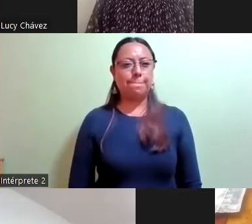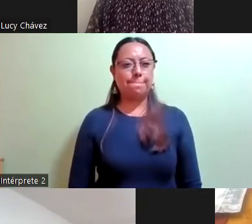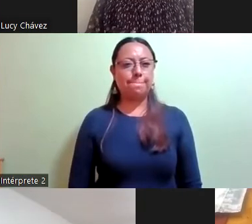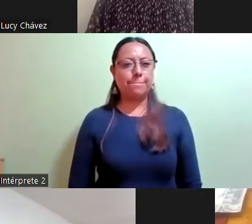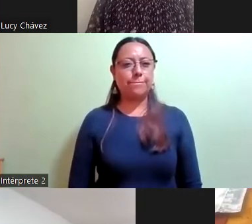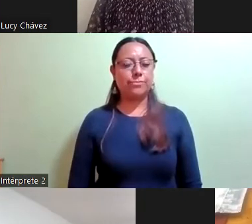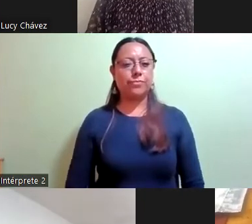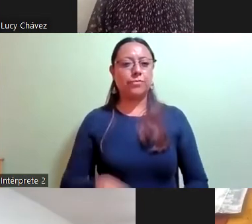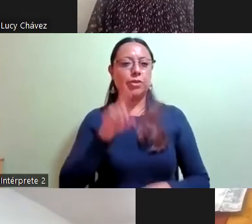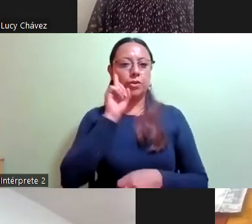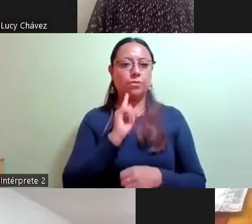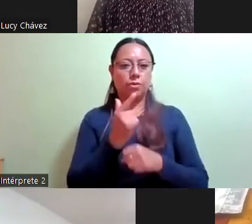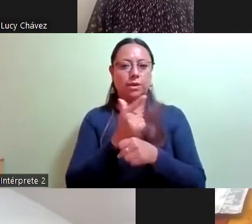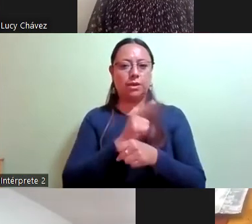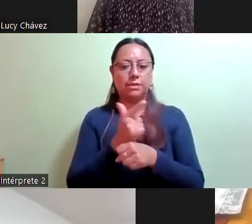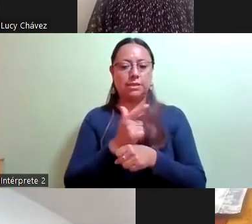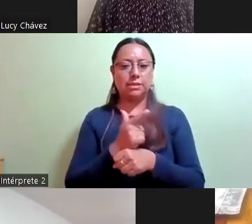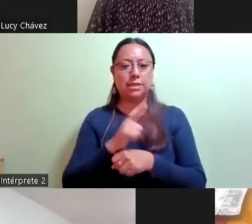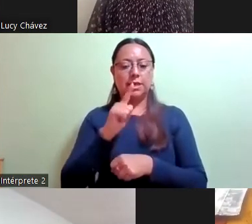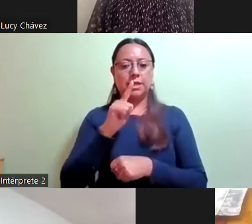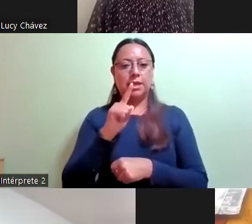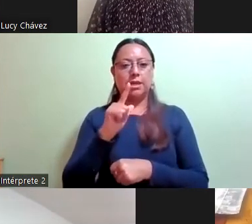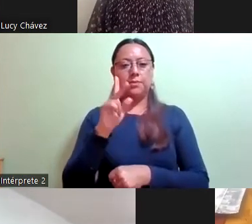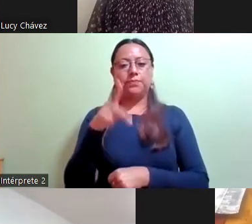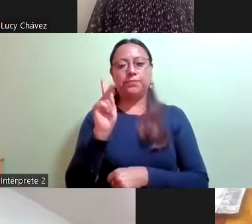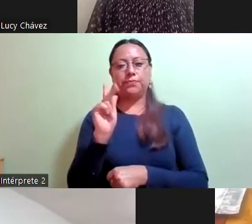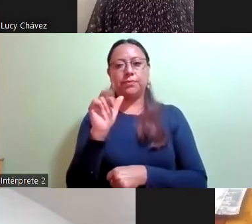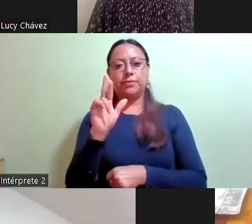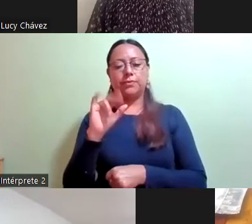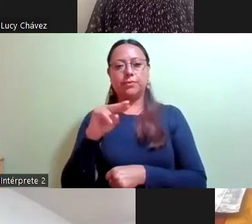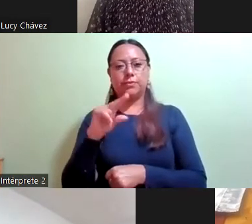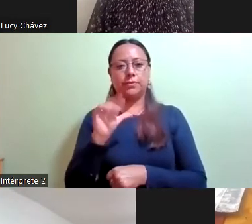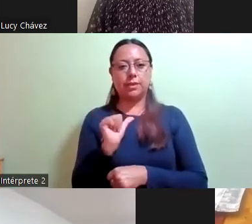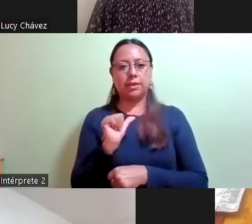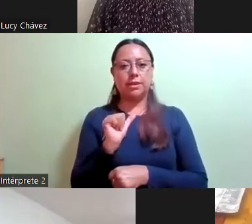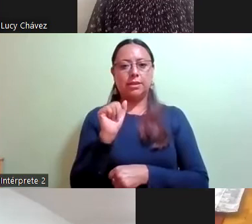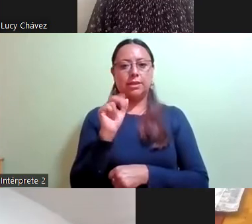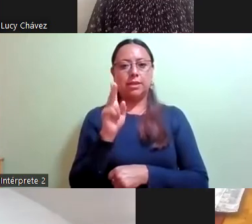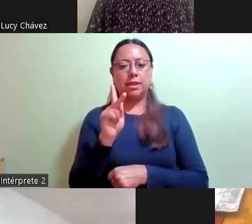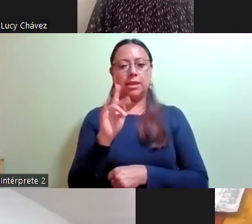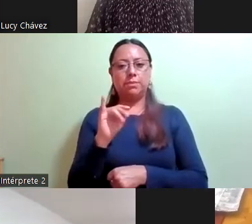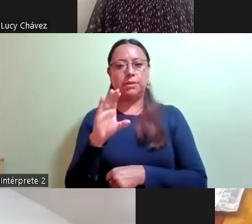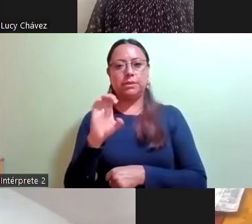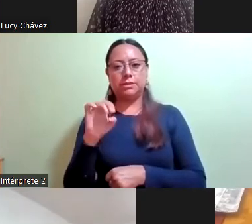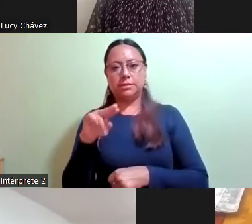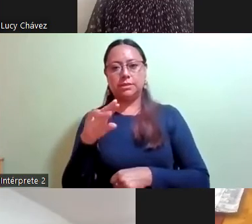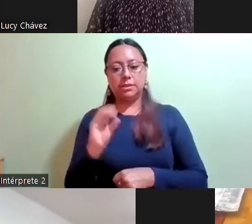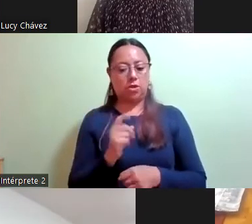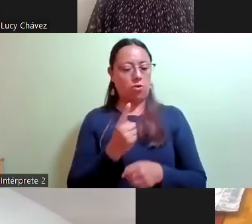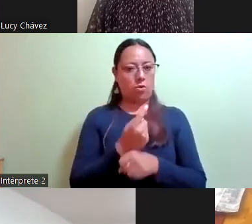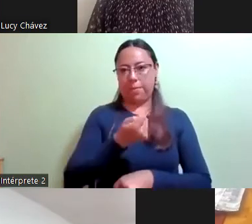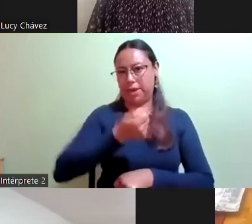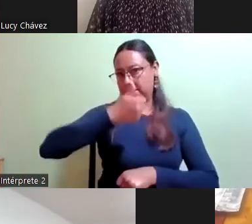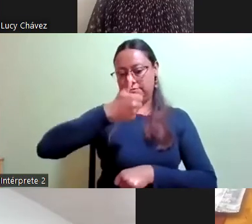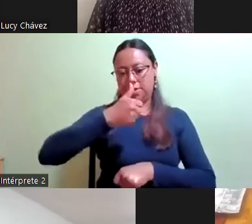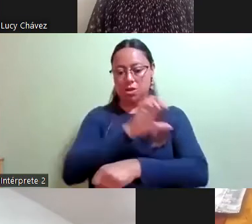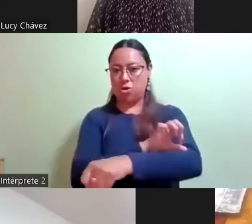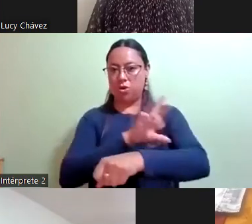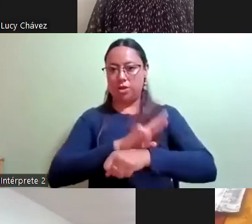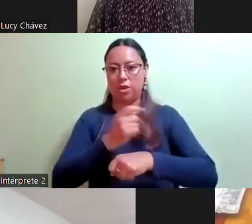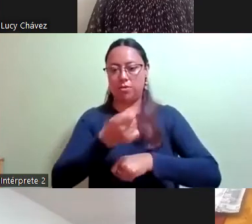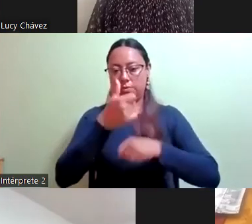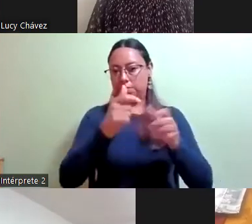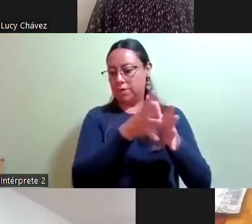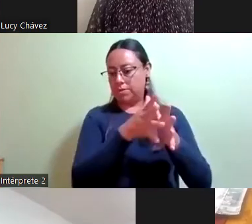la licenciada Karina Piceno, que fue la primer coordinadora de servicios parlamentarios de la primera legislatura,